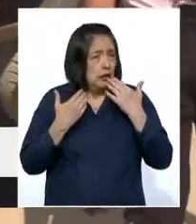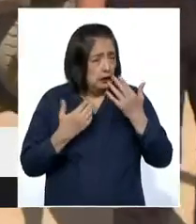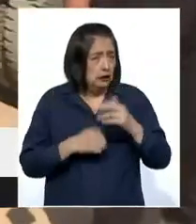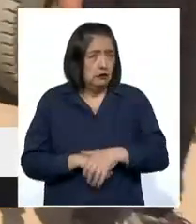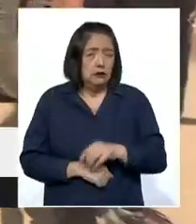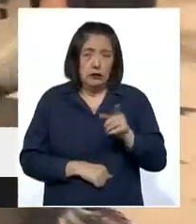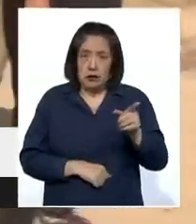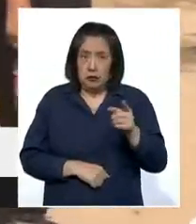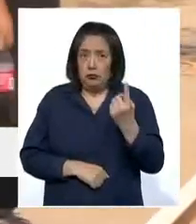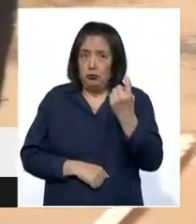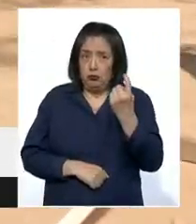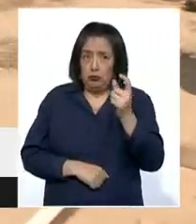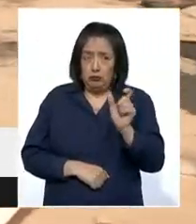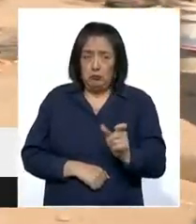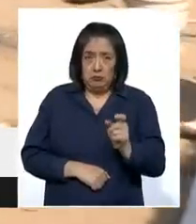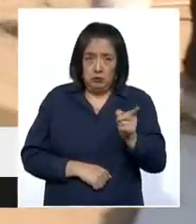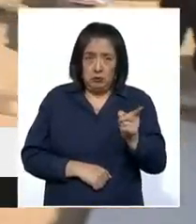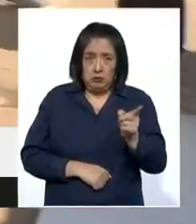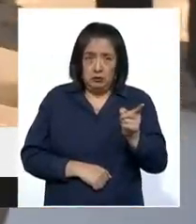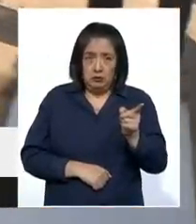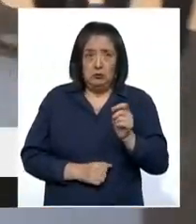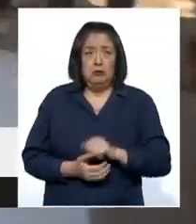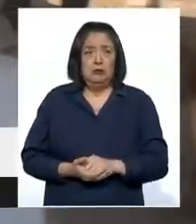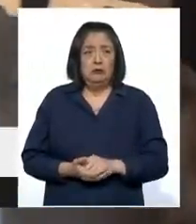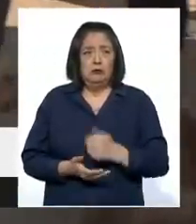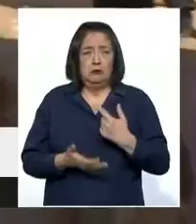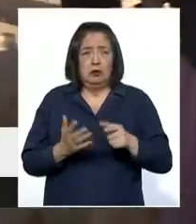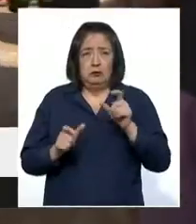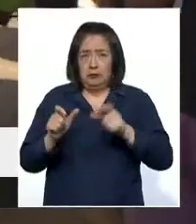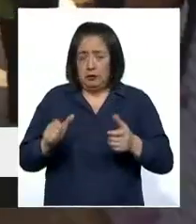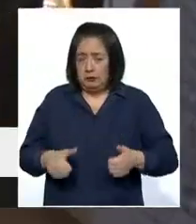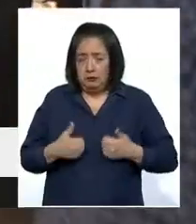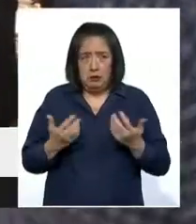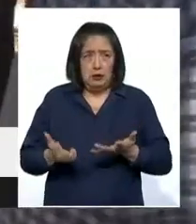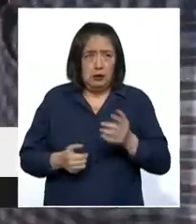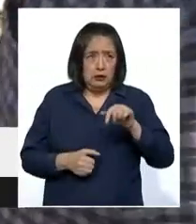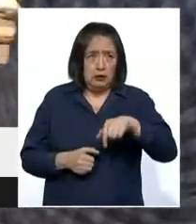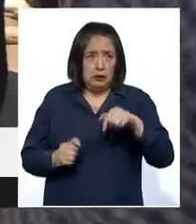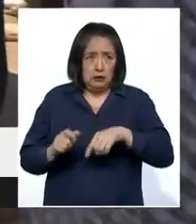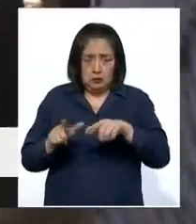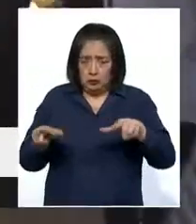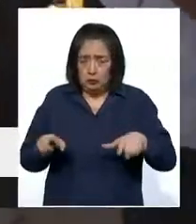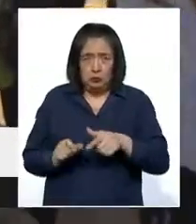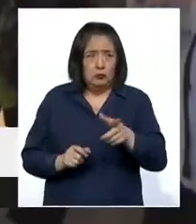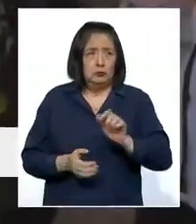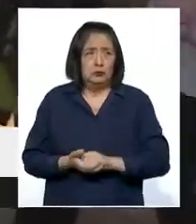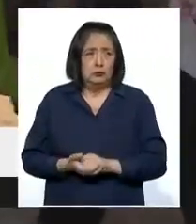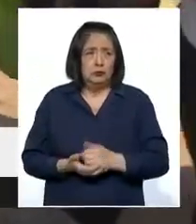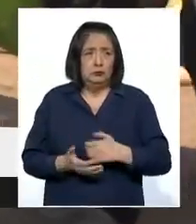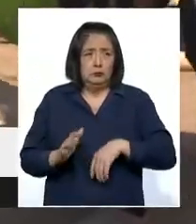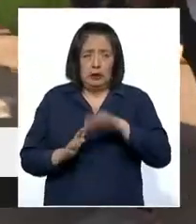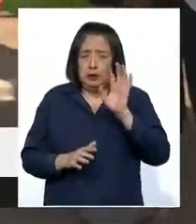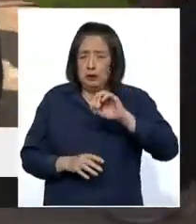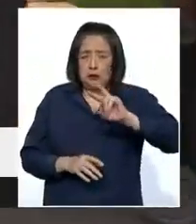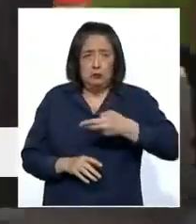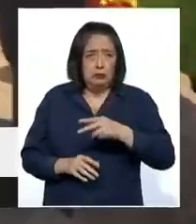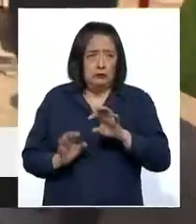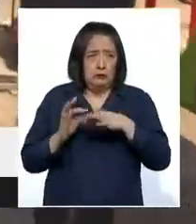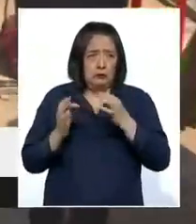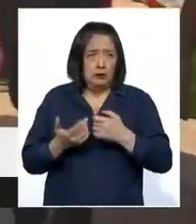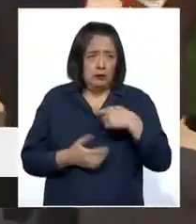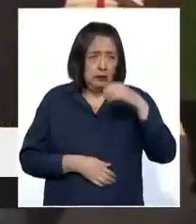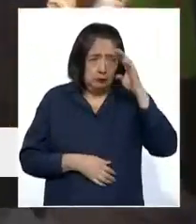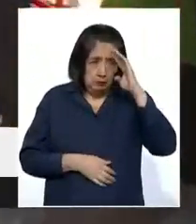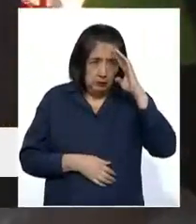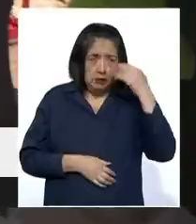él es uno de los vecinos que han estado viviendo en esta zona hablamos de más de dos mil familias la